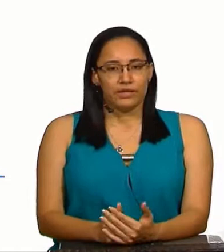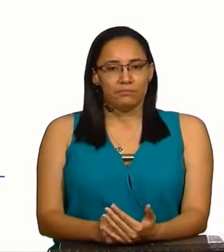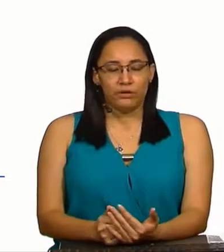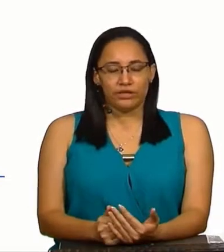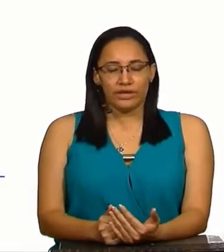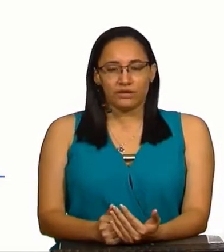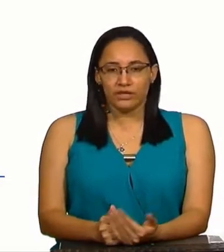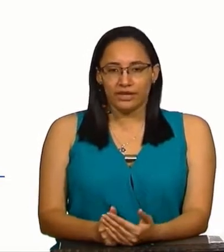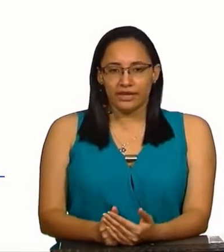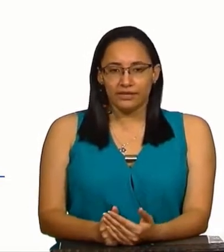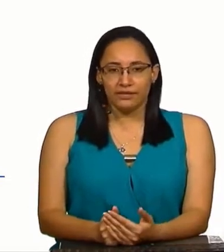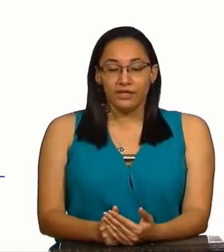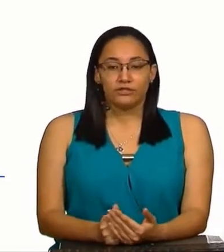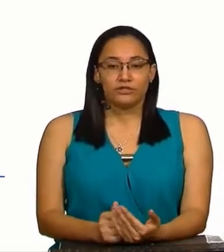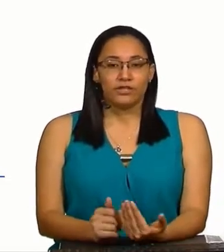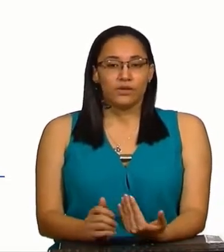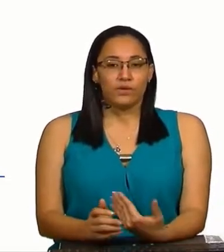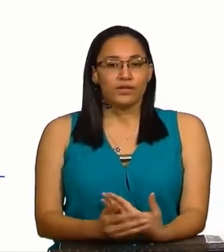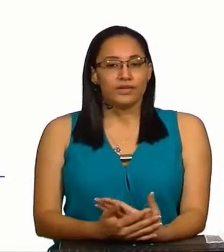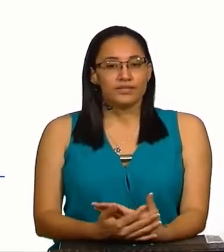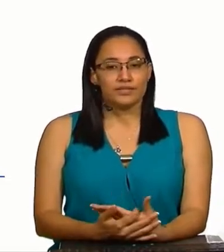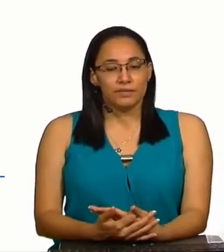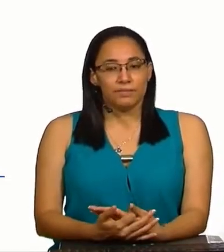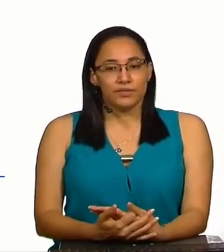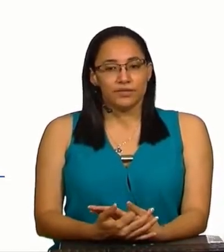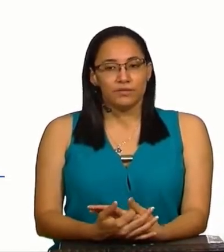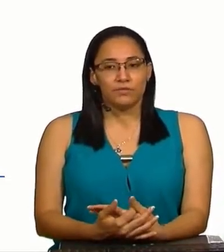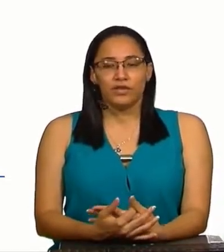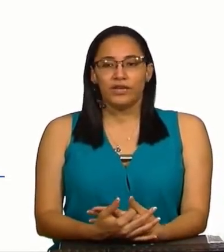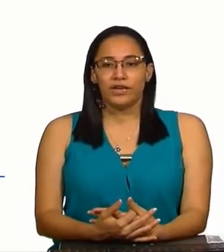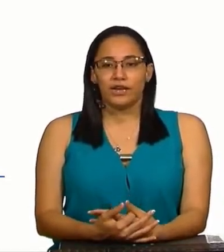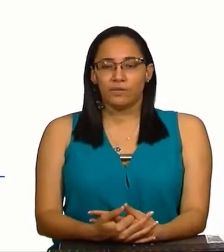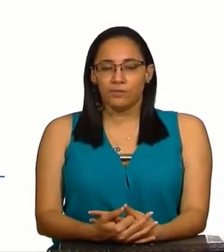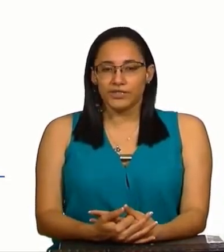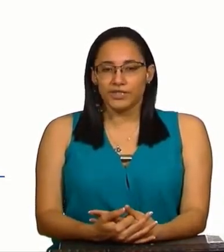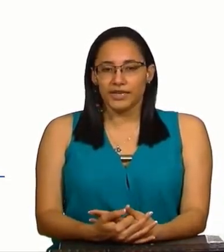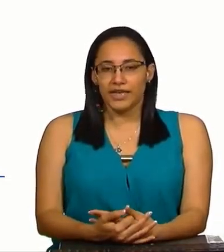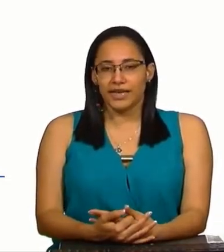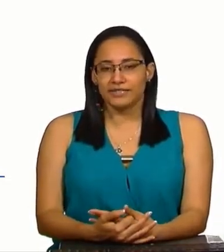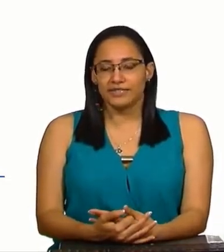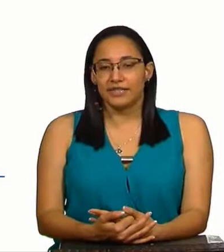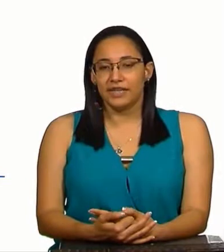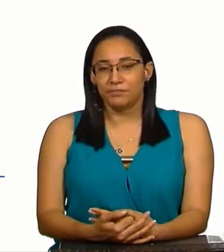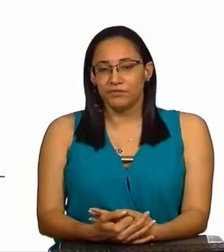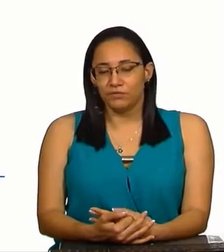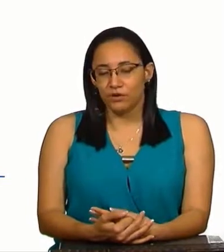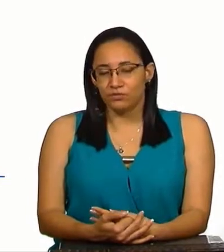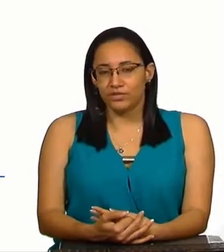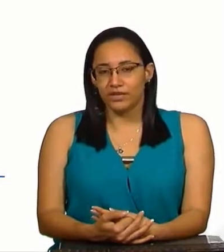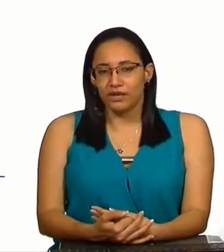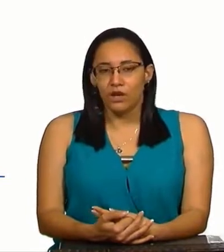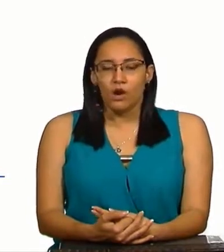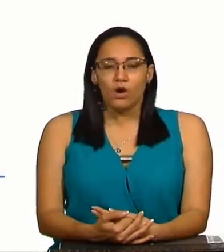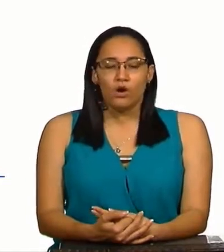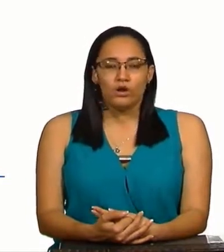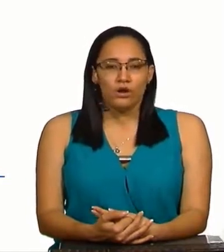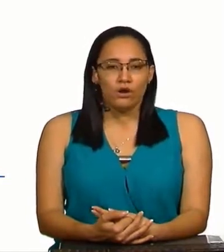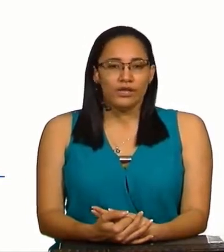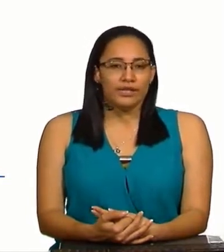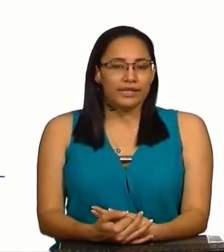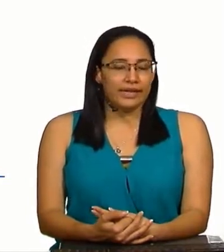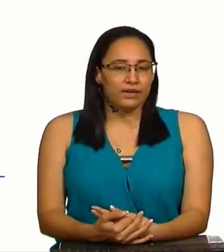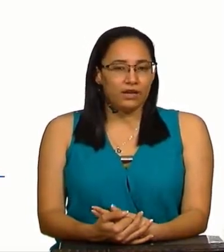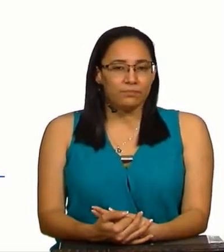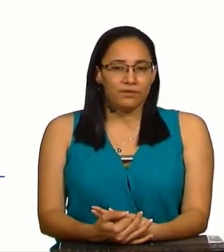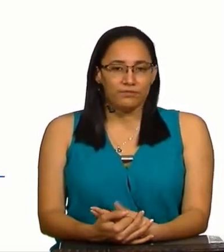¿Se puede el vodka congelar? Entonces recuerden que siempre tenemos en la respuesta, yes, it can be frozen, o